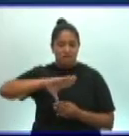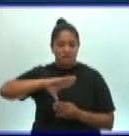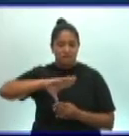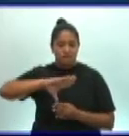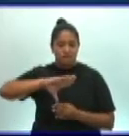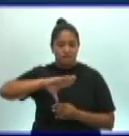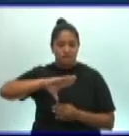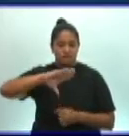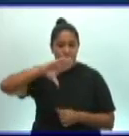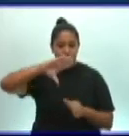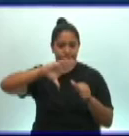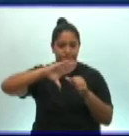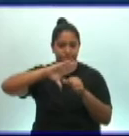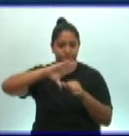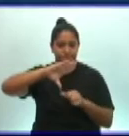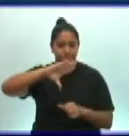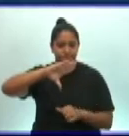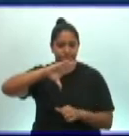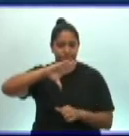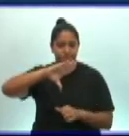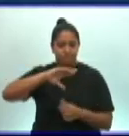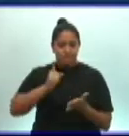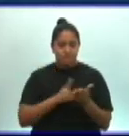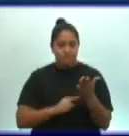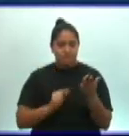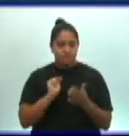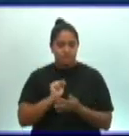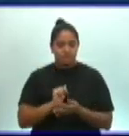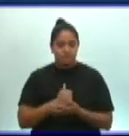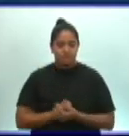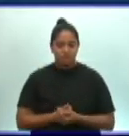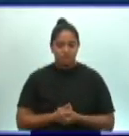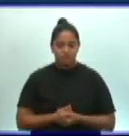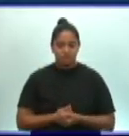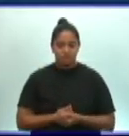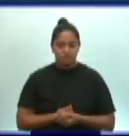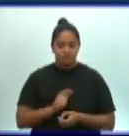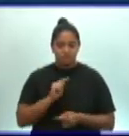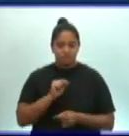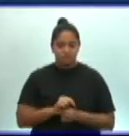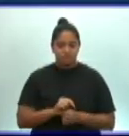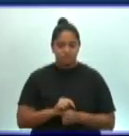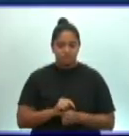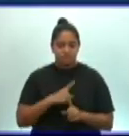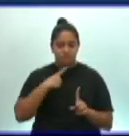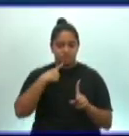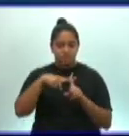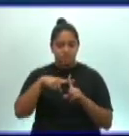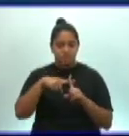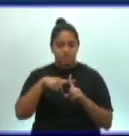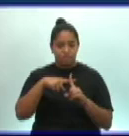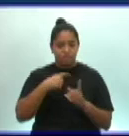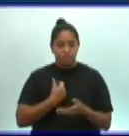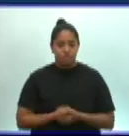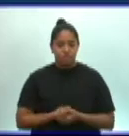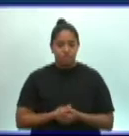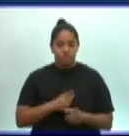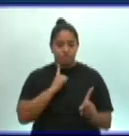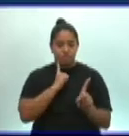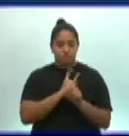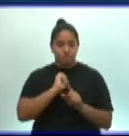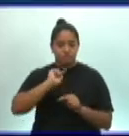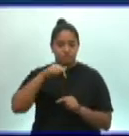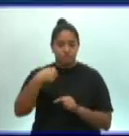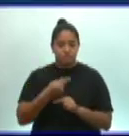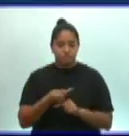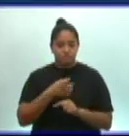en la dirección y sentido en la que se representaría la fuerza magnética. En este caso, la carga es positiva, como decíamos en los encuentros anteriores, ustedes tienen como